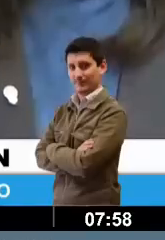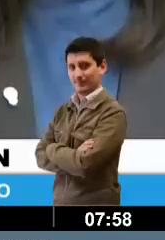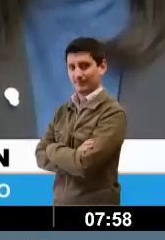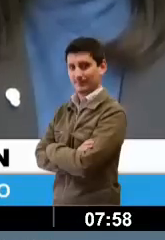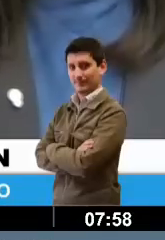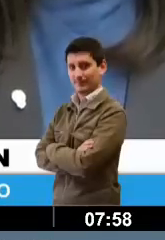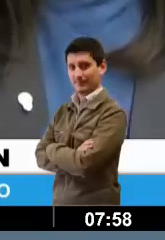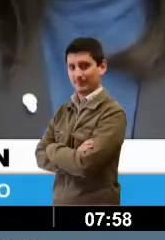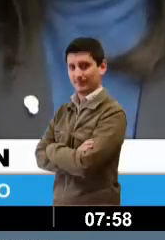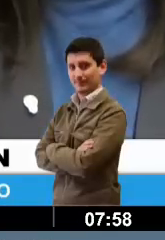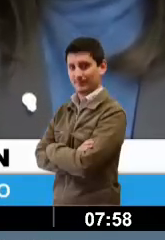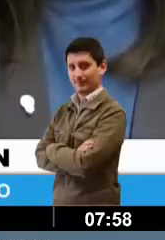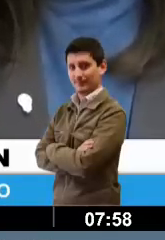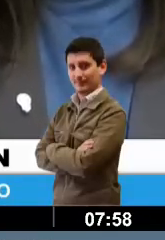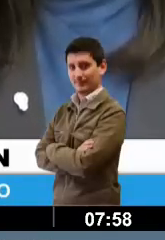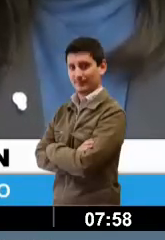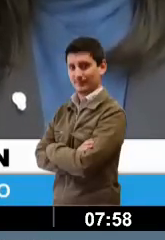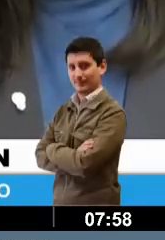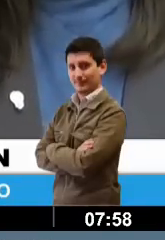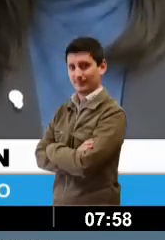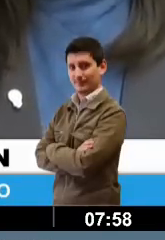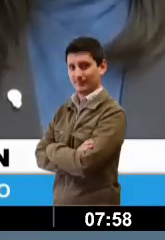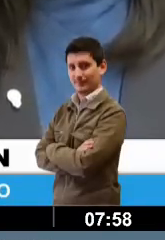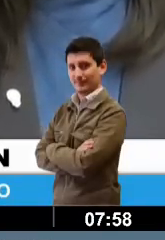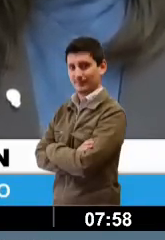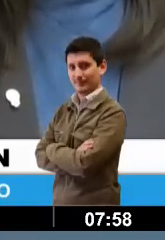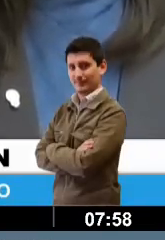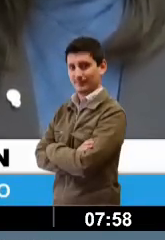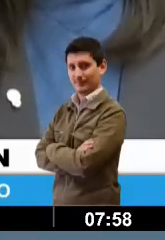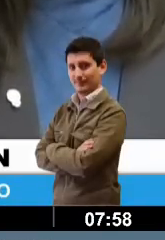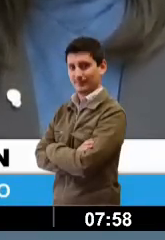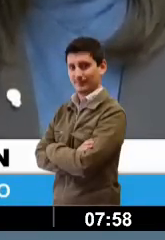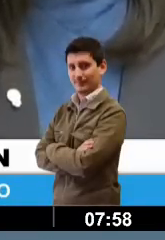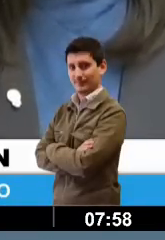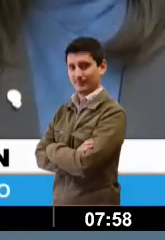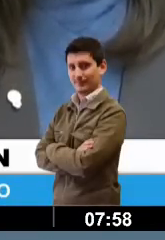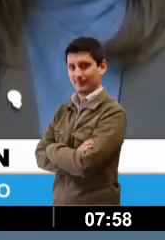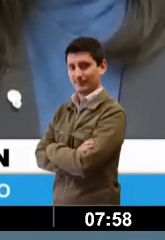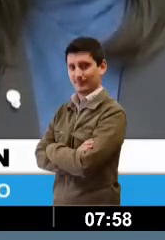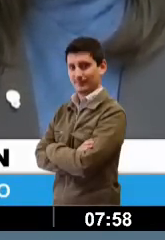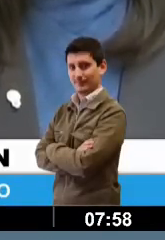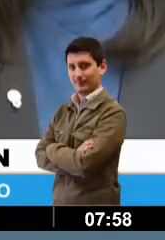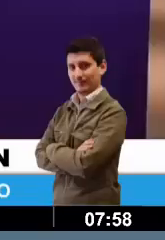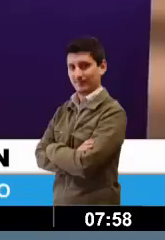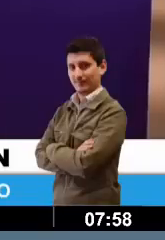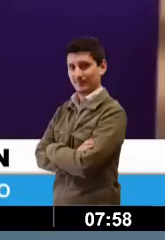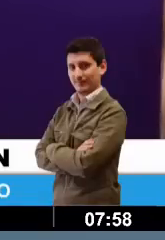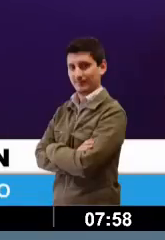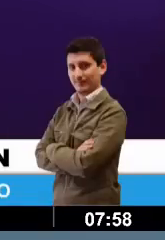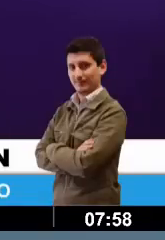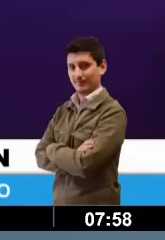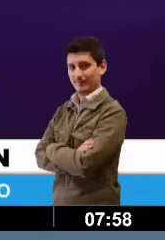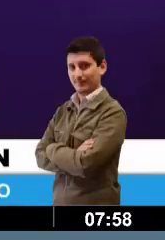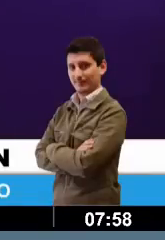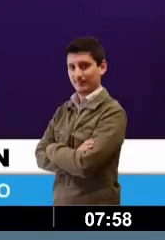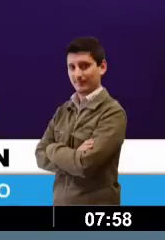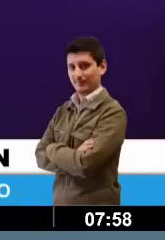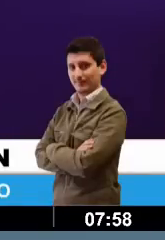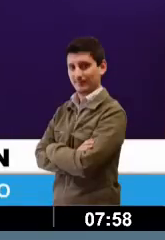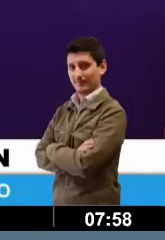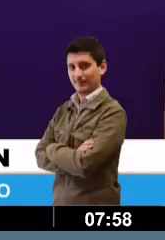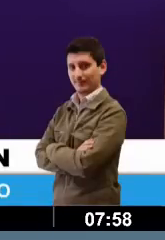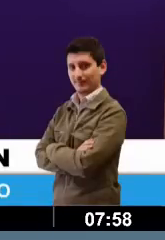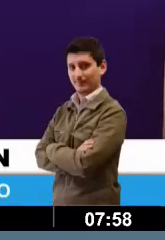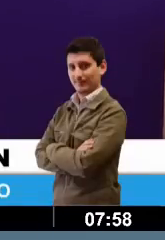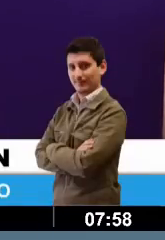la sala y va a llegar al Senado de la República. Y como los senadores deberían votar cada uno de los capítulos por separado en caso de que llegue esa instancia,